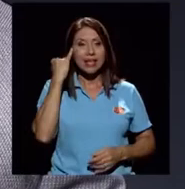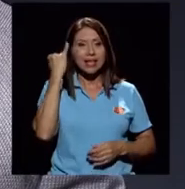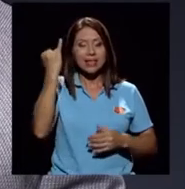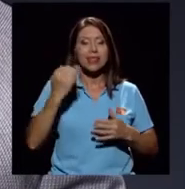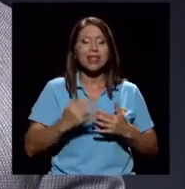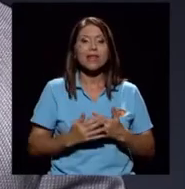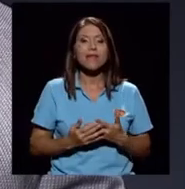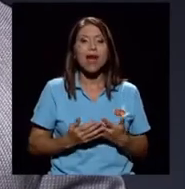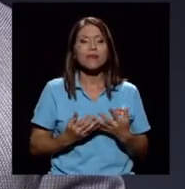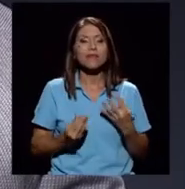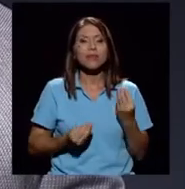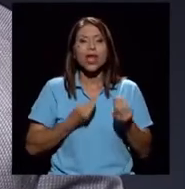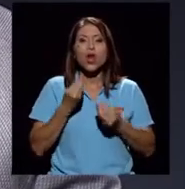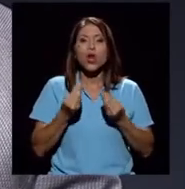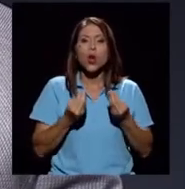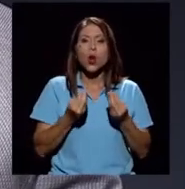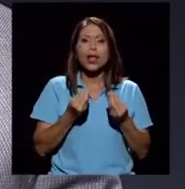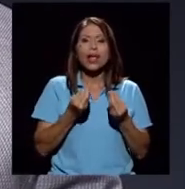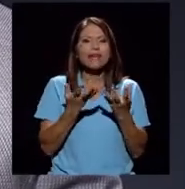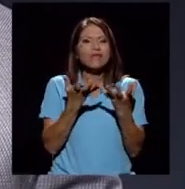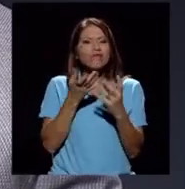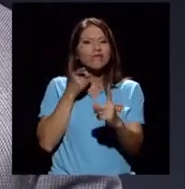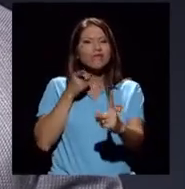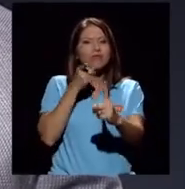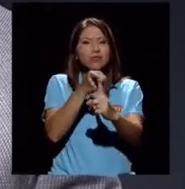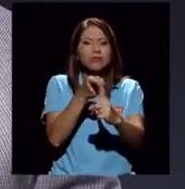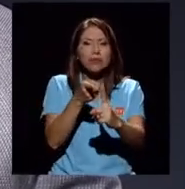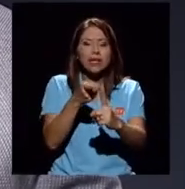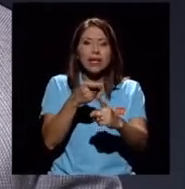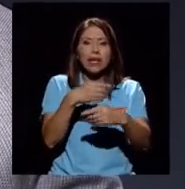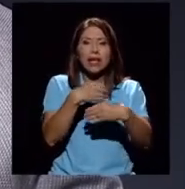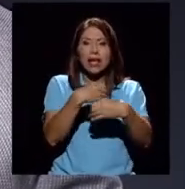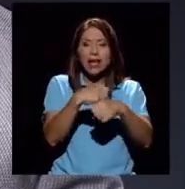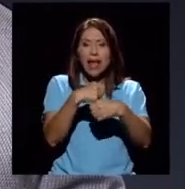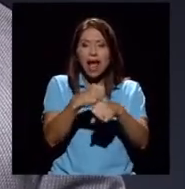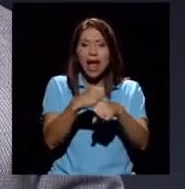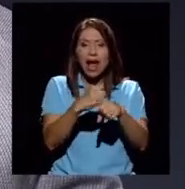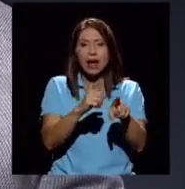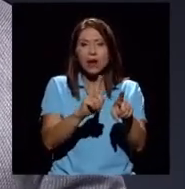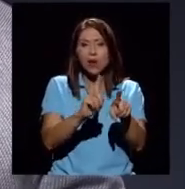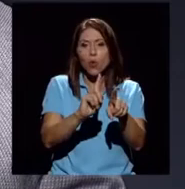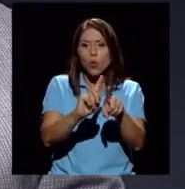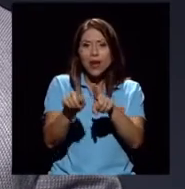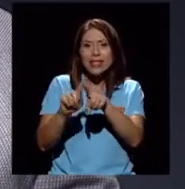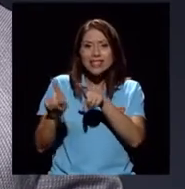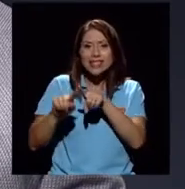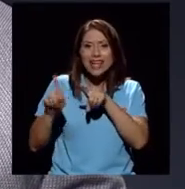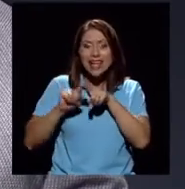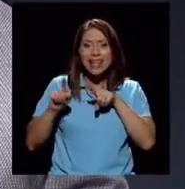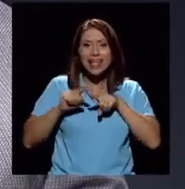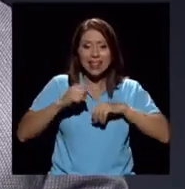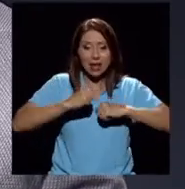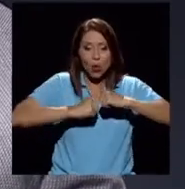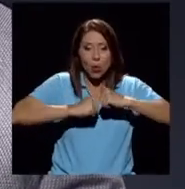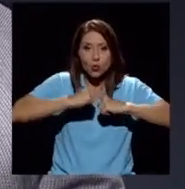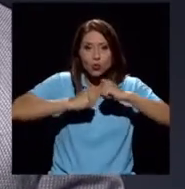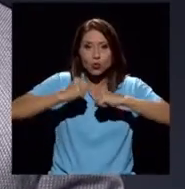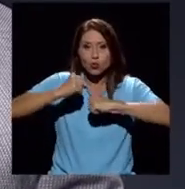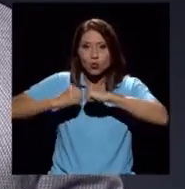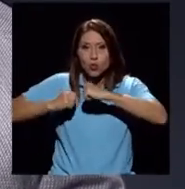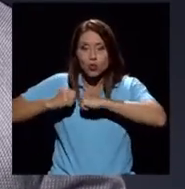lo que procura es crear una serie de corredores de infraestructura que